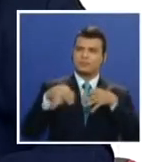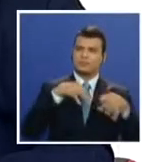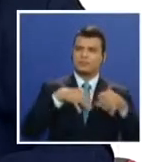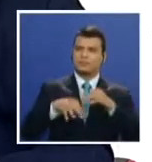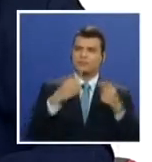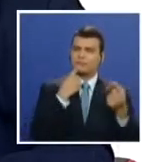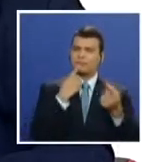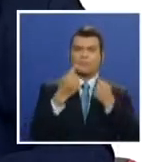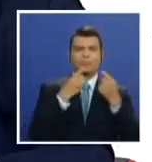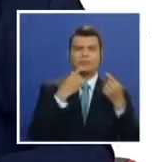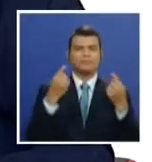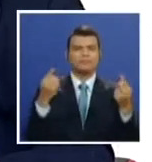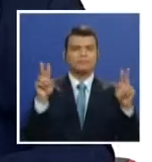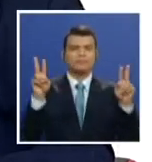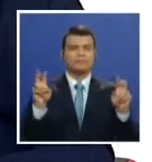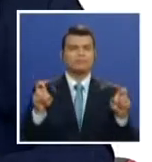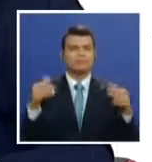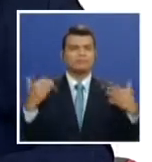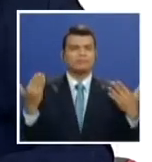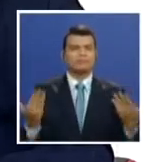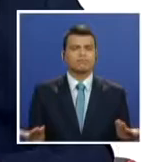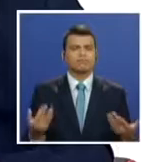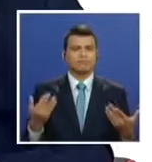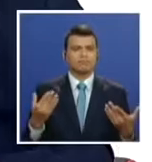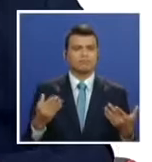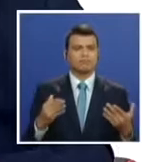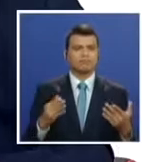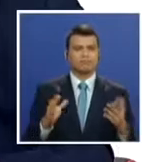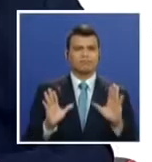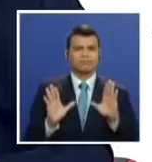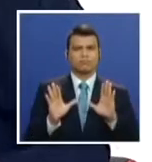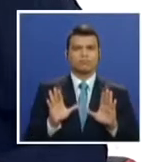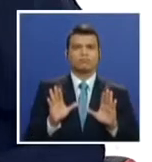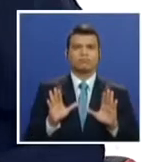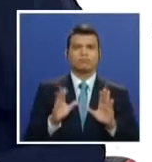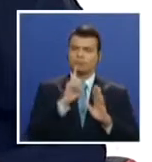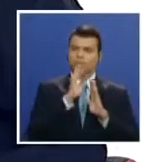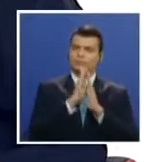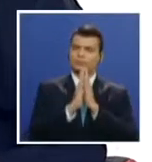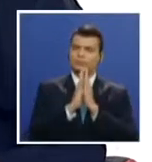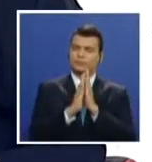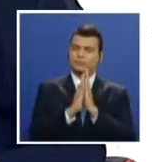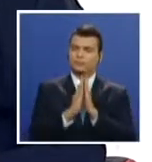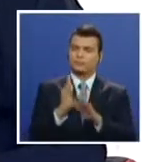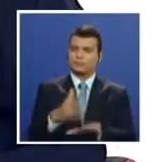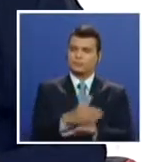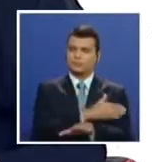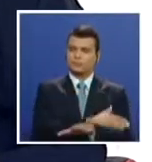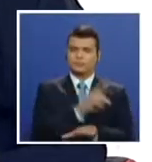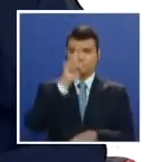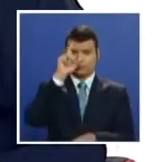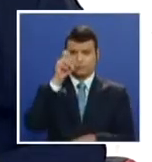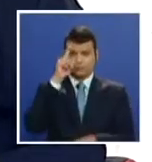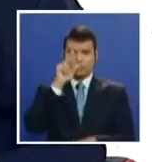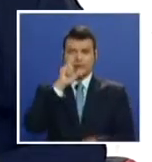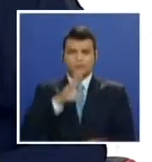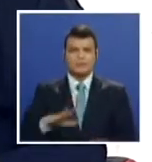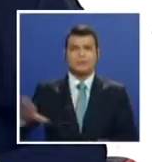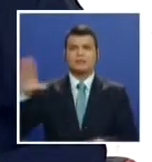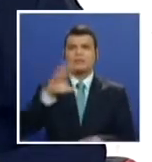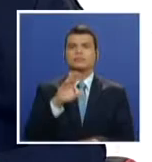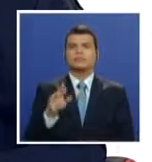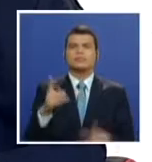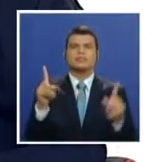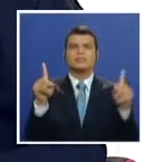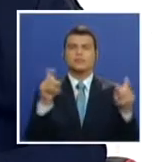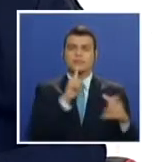conversamos cómo está sus lo que está sucediendo con el informe que dio a conocer el gobierno nacional sobre los